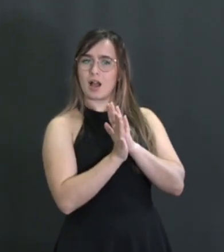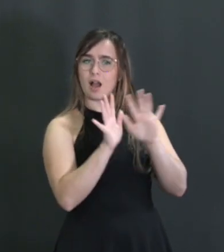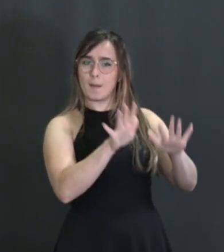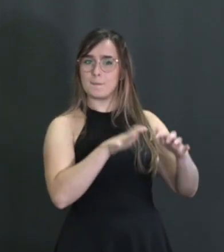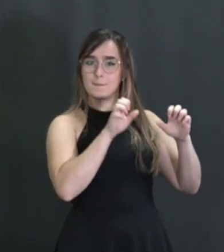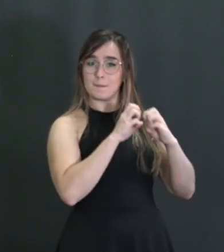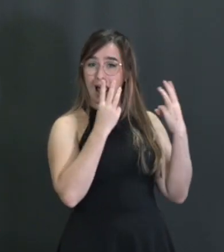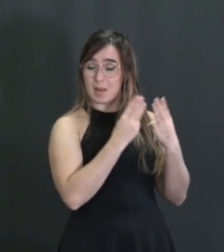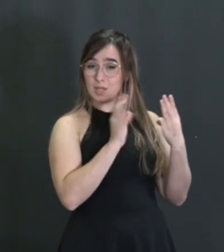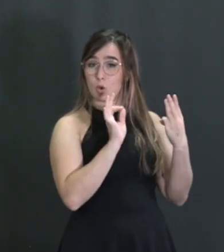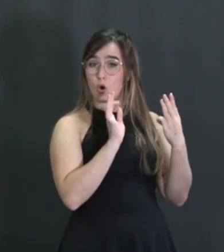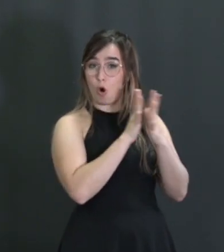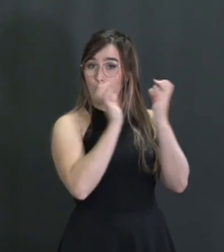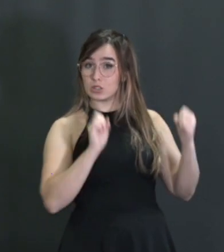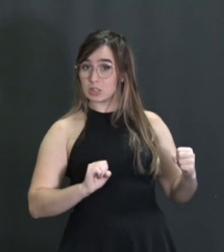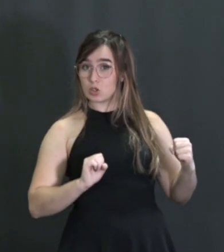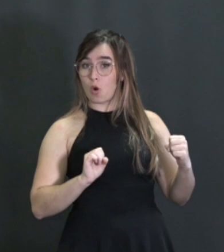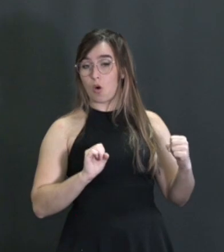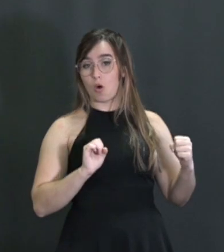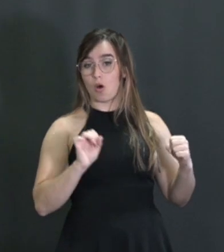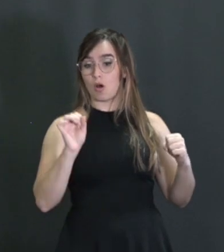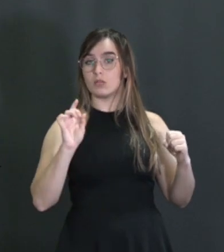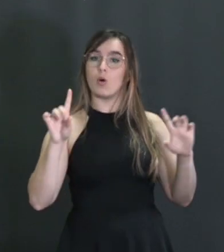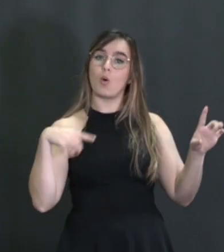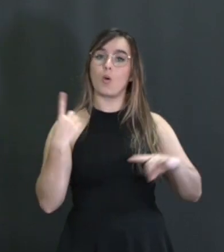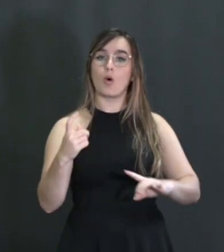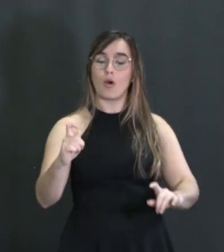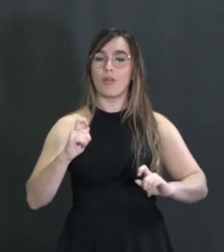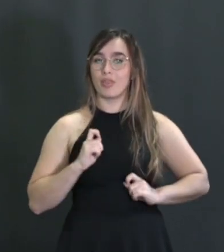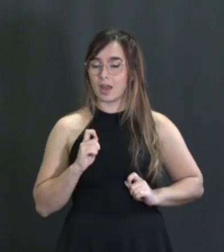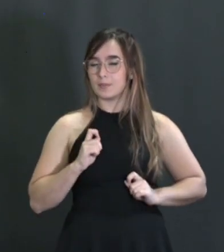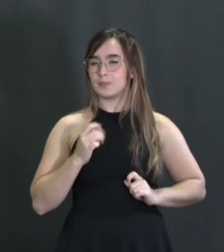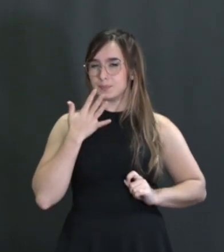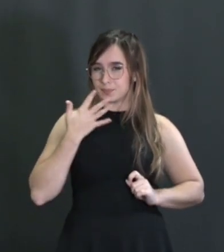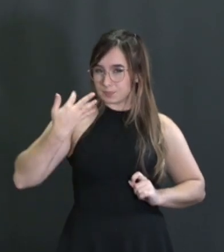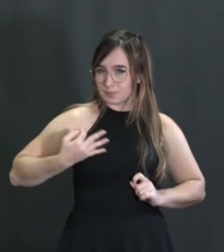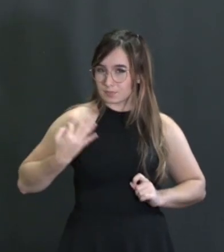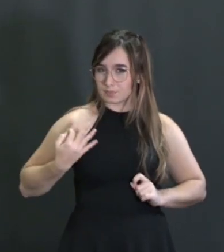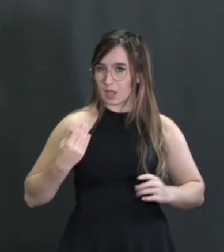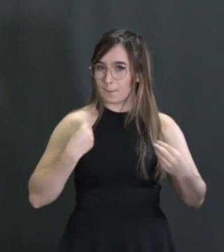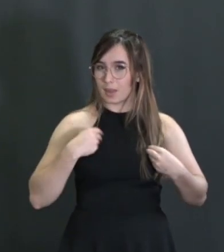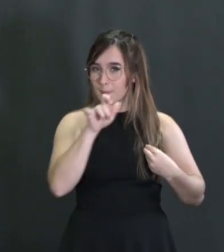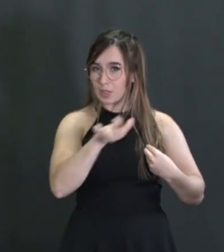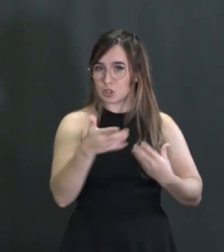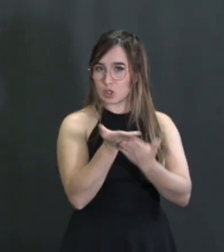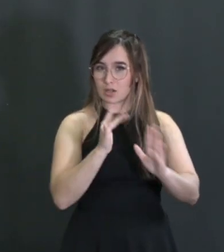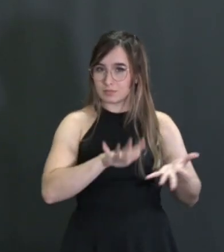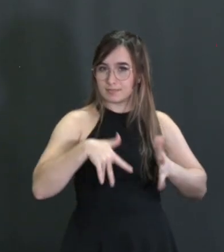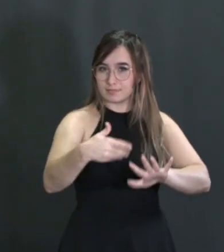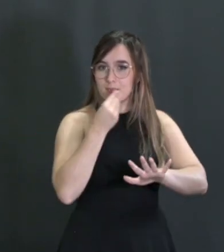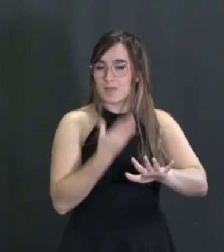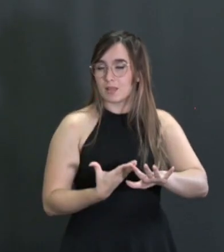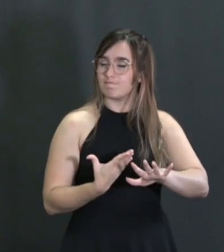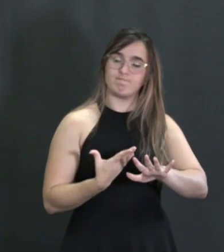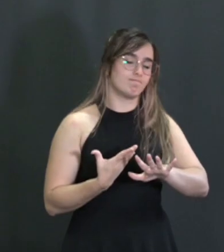parlamentario luego vaya a permear bien en la vida de la gente. Eso